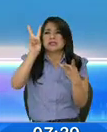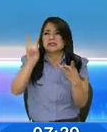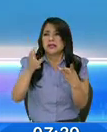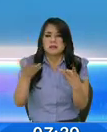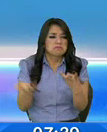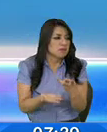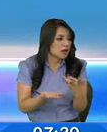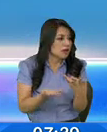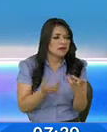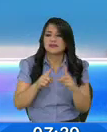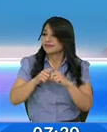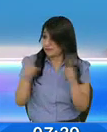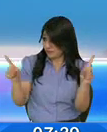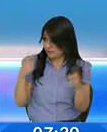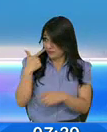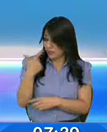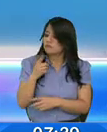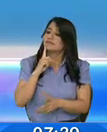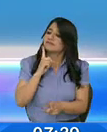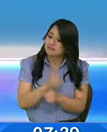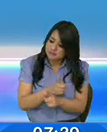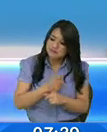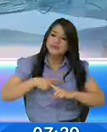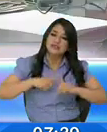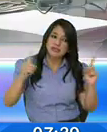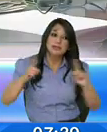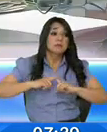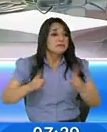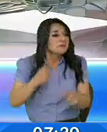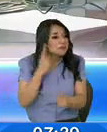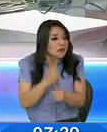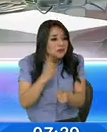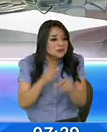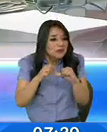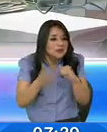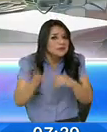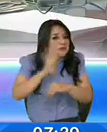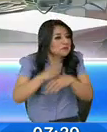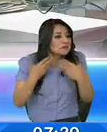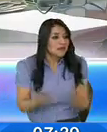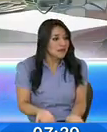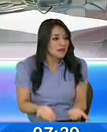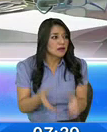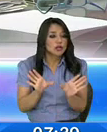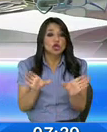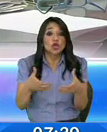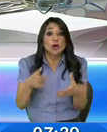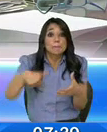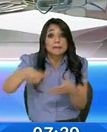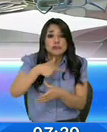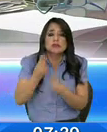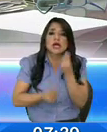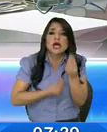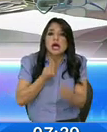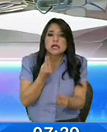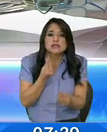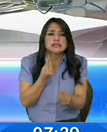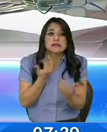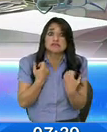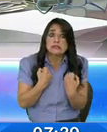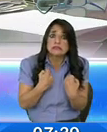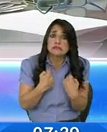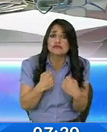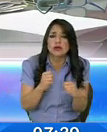especiales de es gran sí pero miren miguel para eso está la asamblea y la comisión está haciendo yo diría su mejor esfuerzo